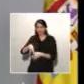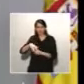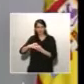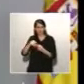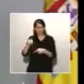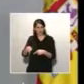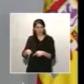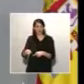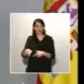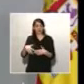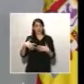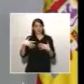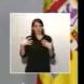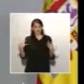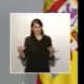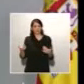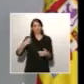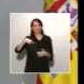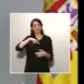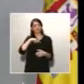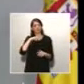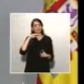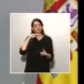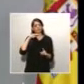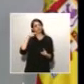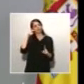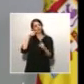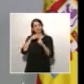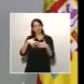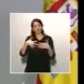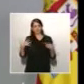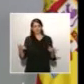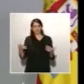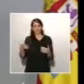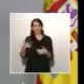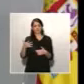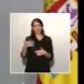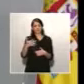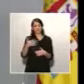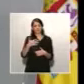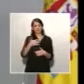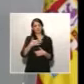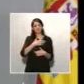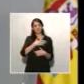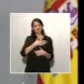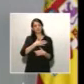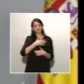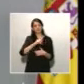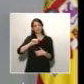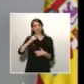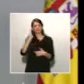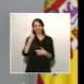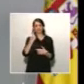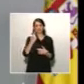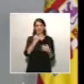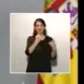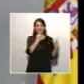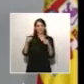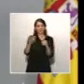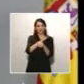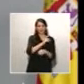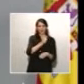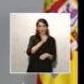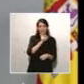hemos optado y nuestro objetivo ha sido cubrir las necesidades comprando líneas de producción